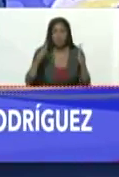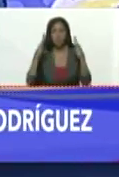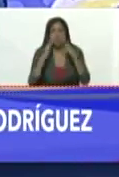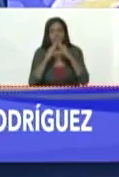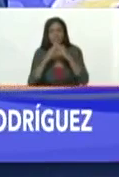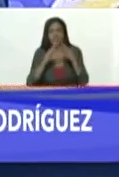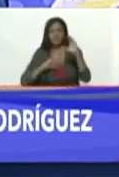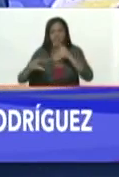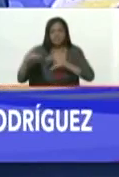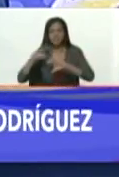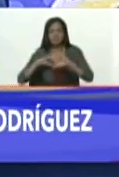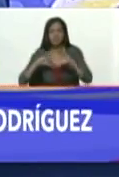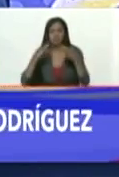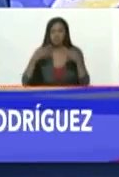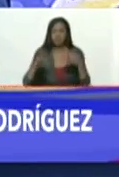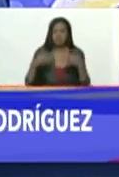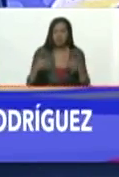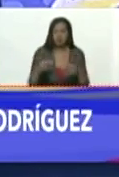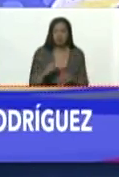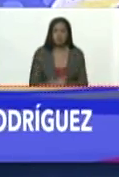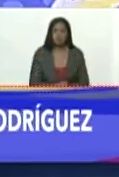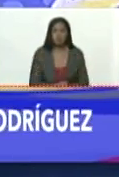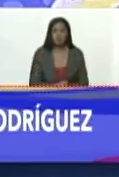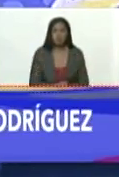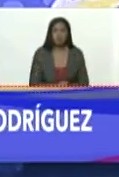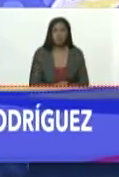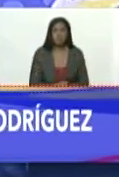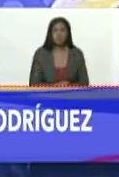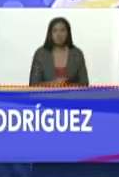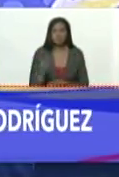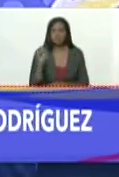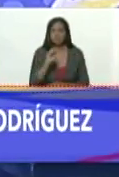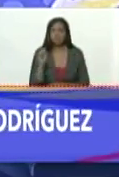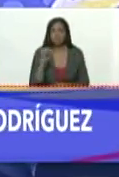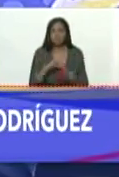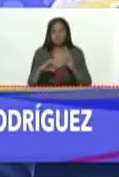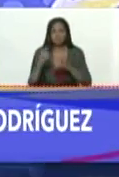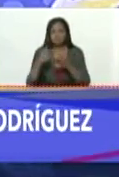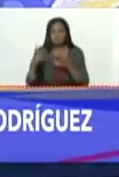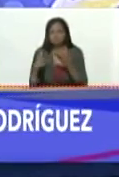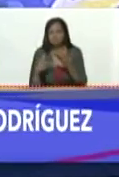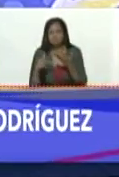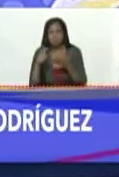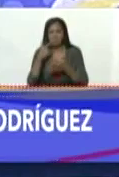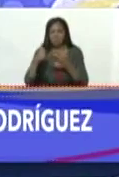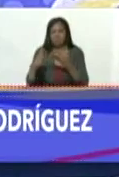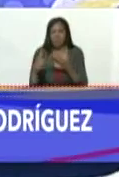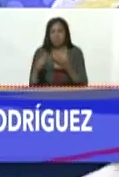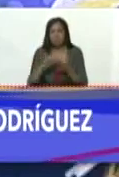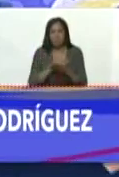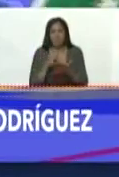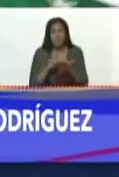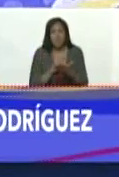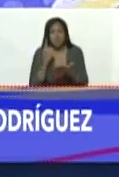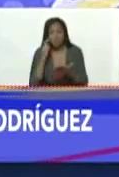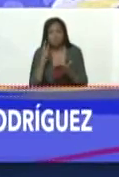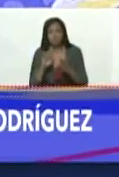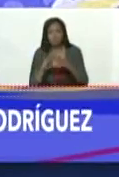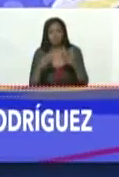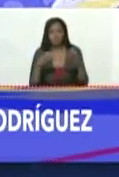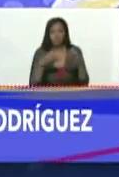Ciencias Naturales, Licencia en Tus Manos, Ciencias Naturales. Aquí está la